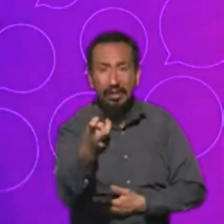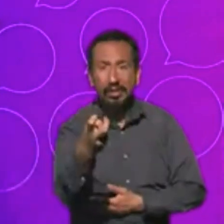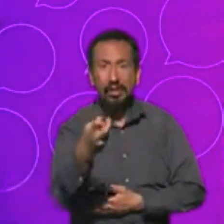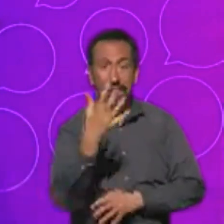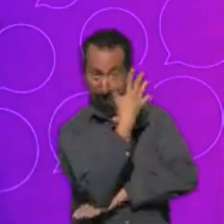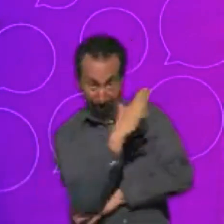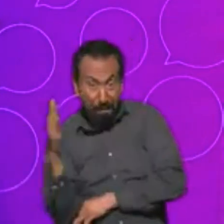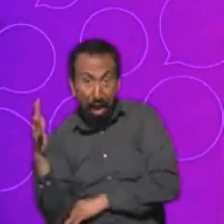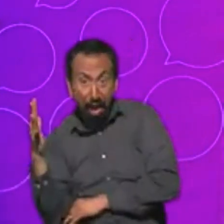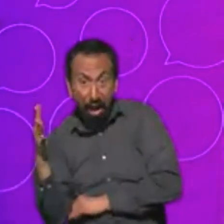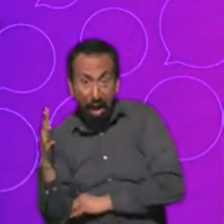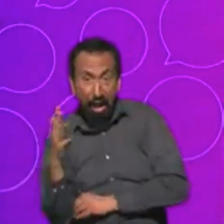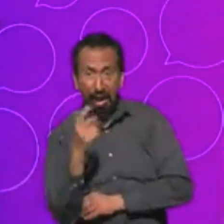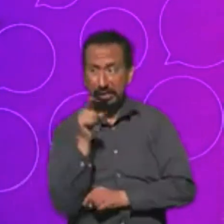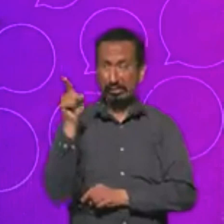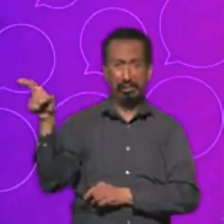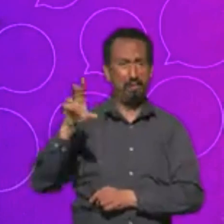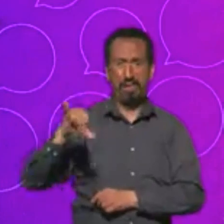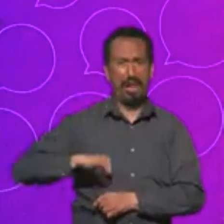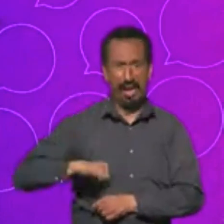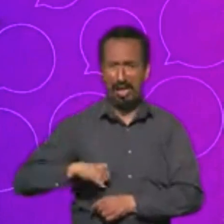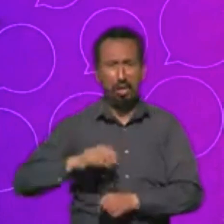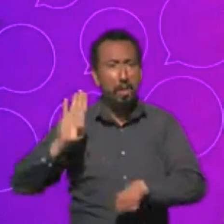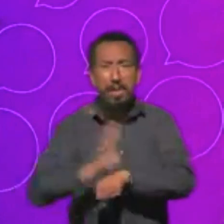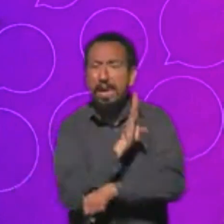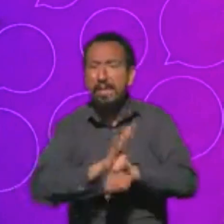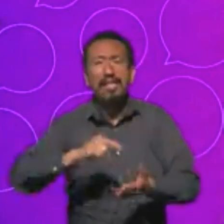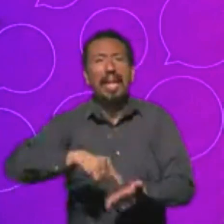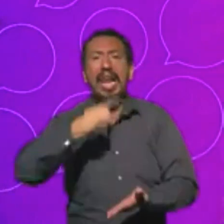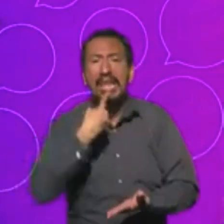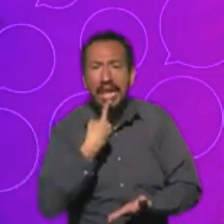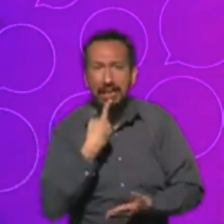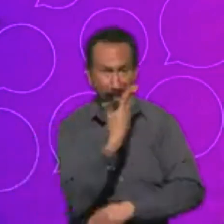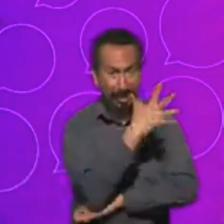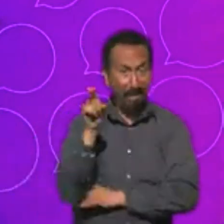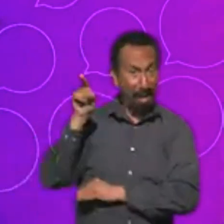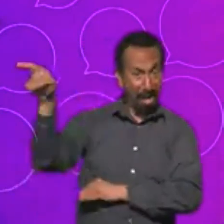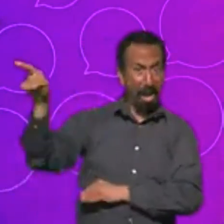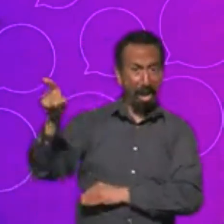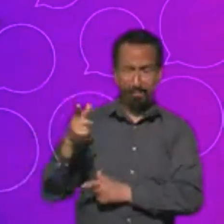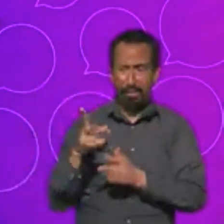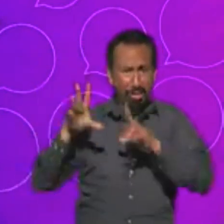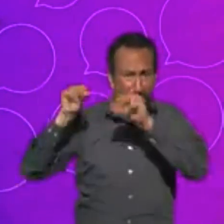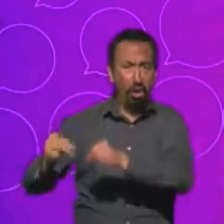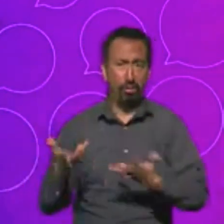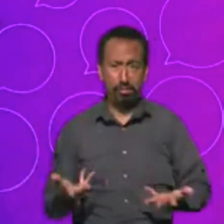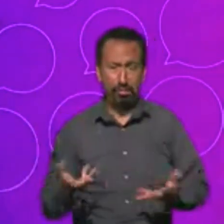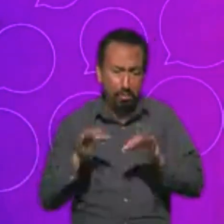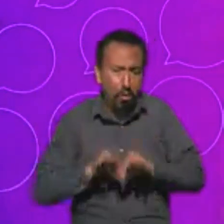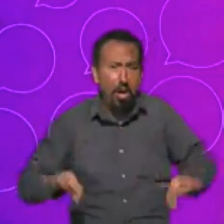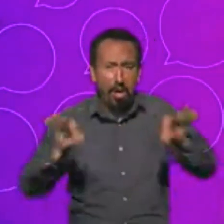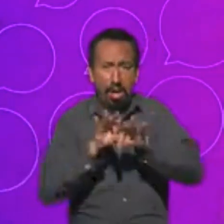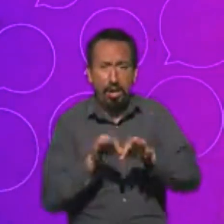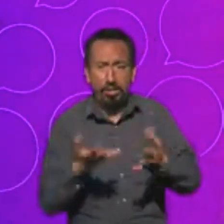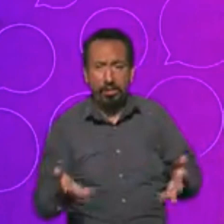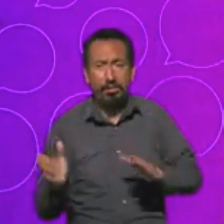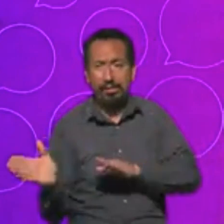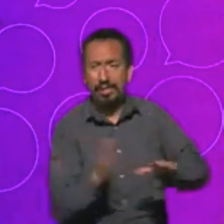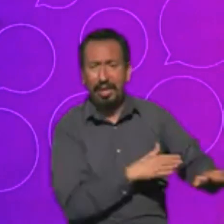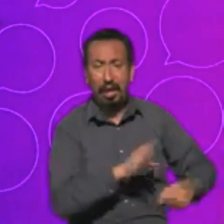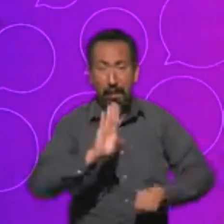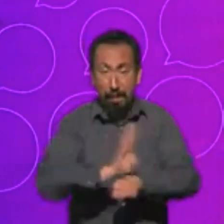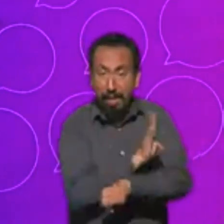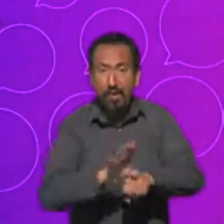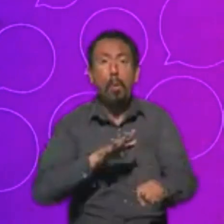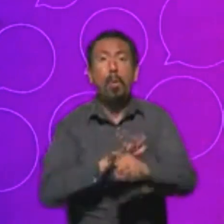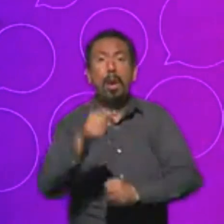selva a mí no me interesa yo estoy por Celaya y yo si me hubieran preguntado la selva yo hubiera dicho que no y hay cosas que yo hubiera dicho que no Entonces creo que lo